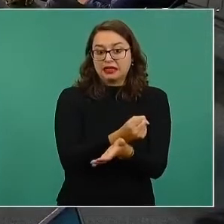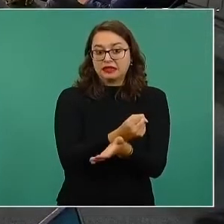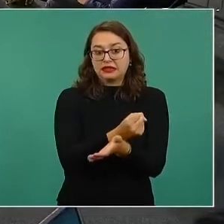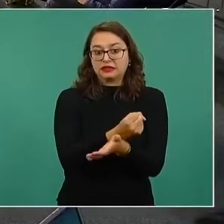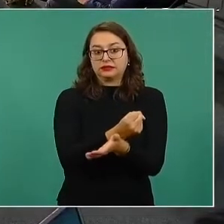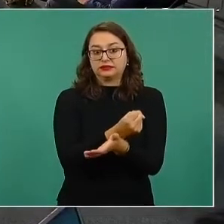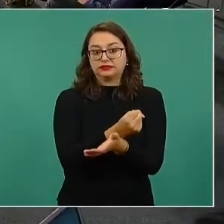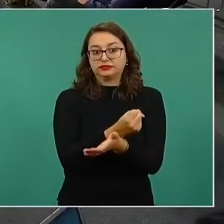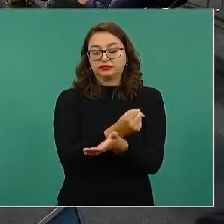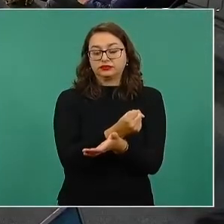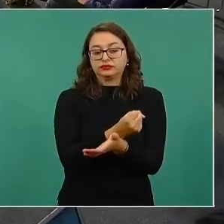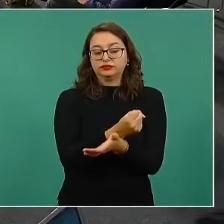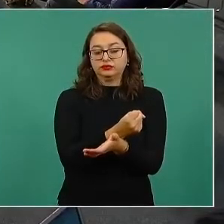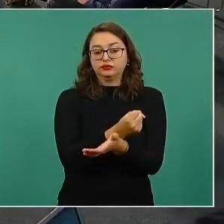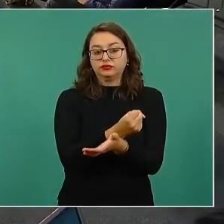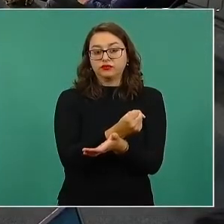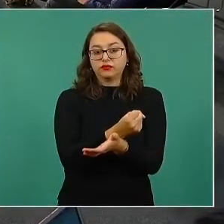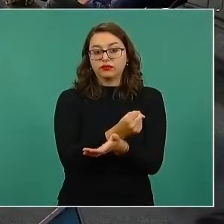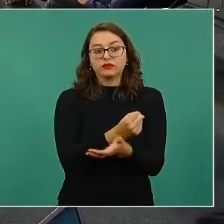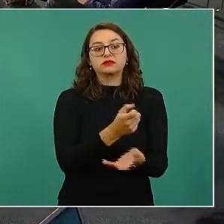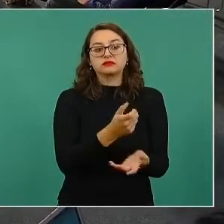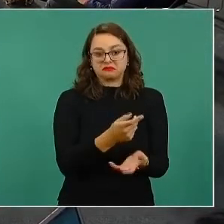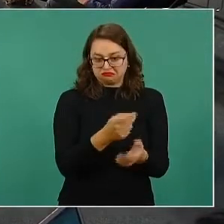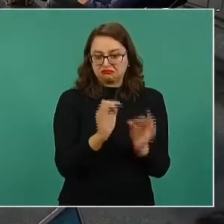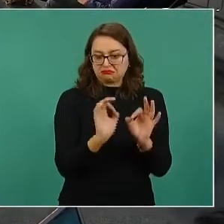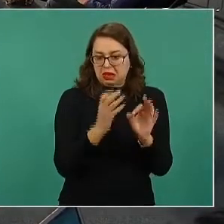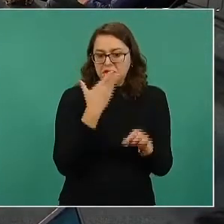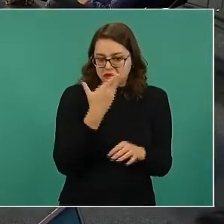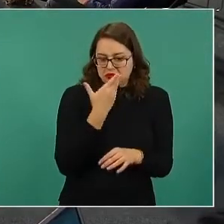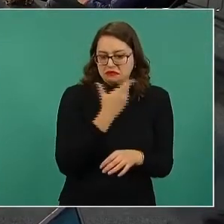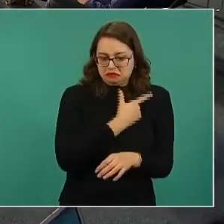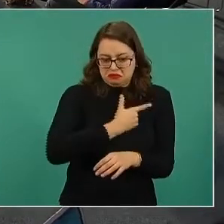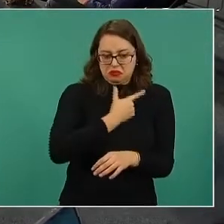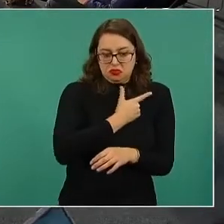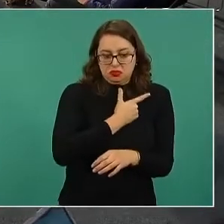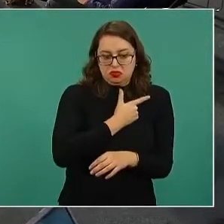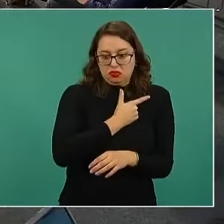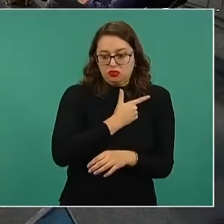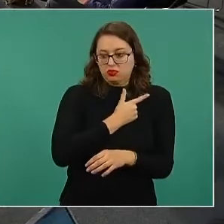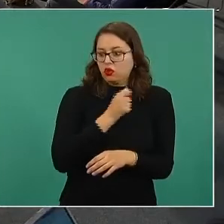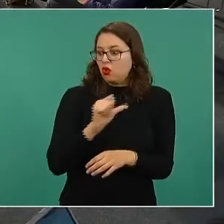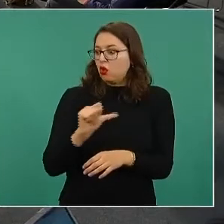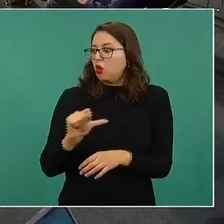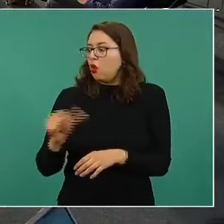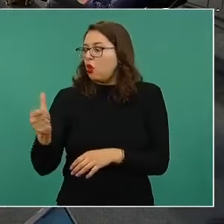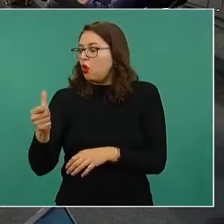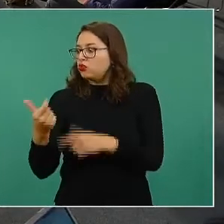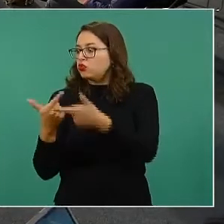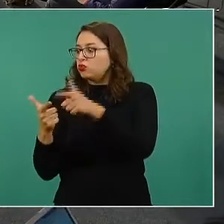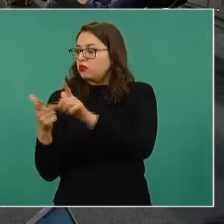un movimiento contrario a su pensamiento conservador,